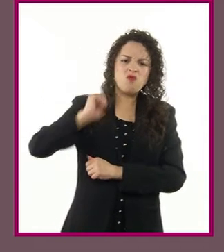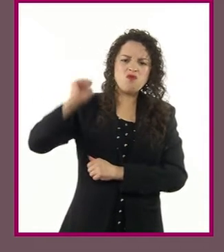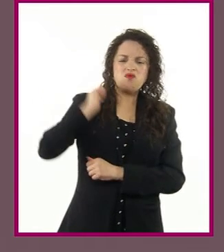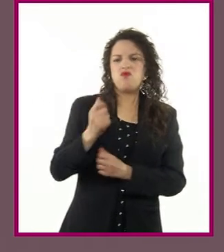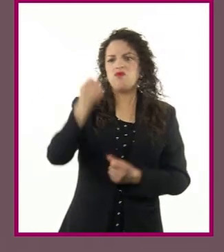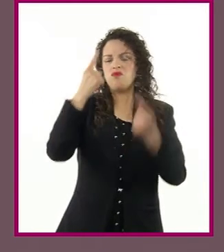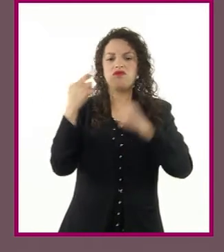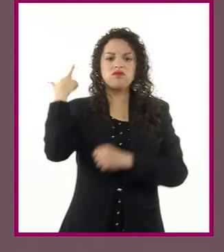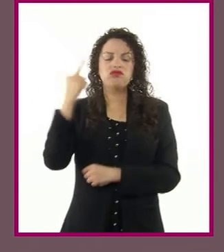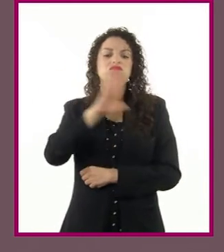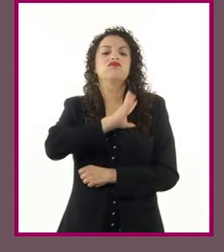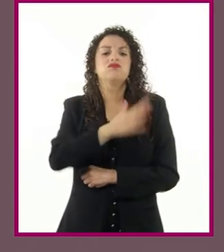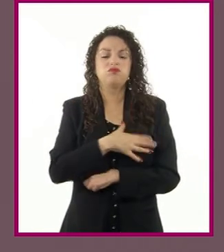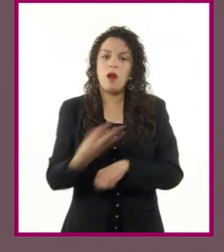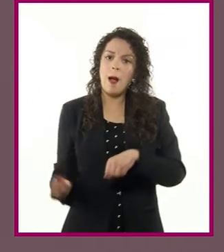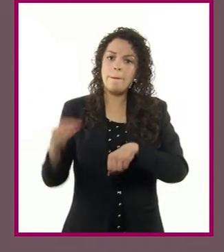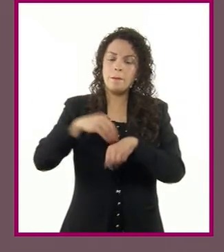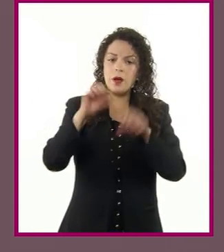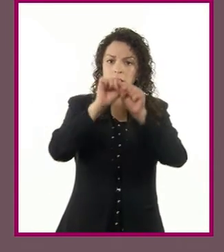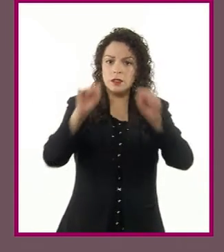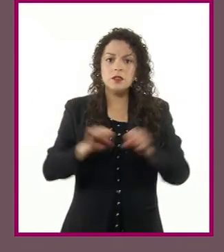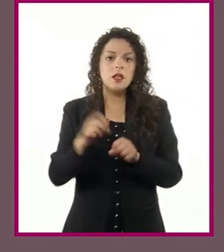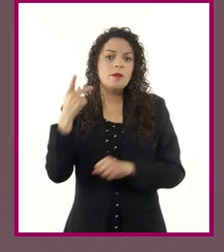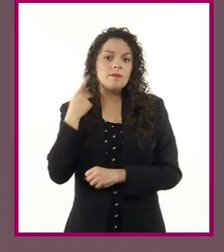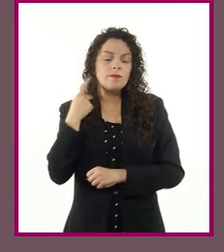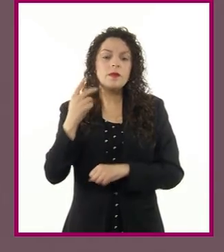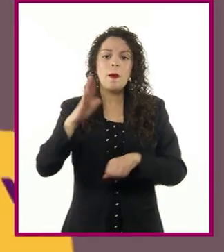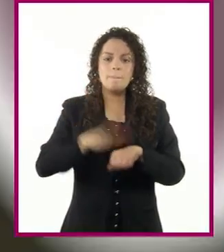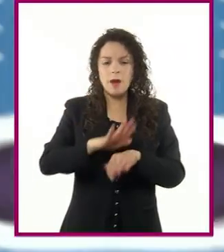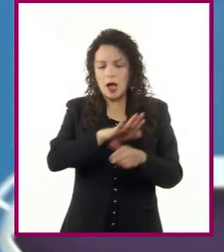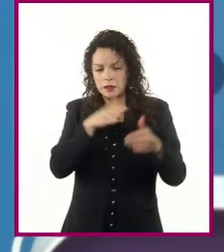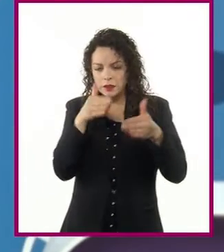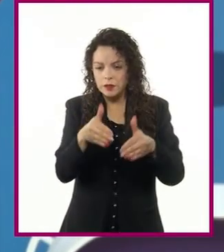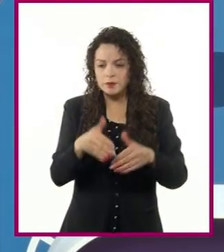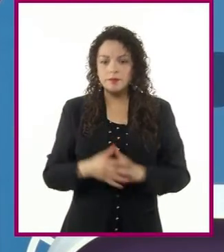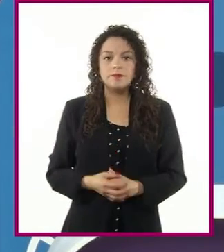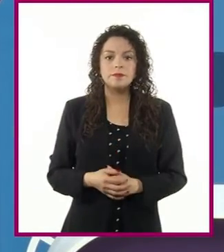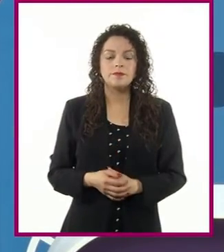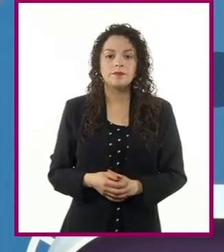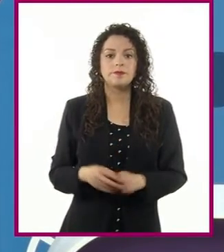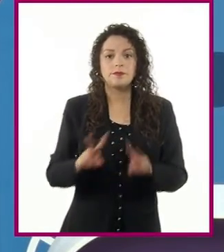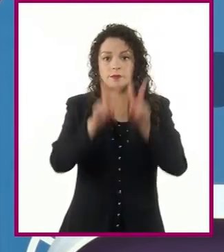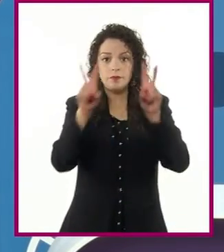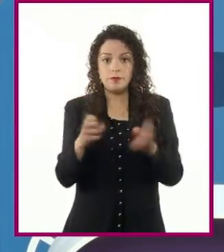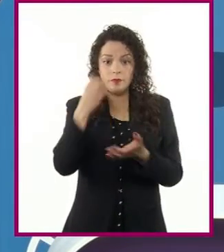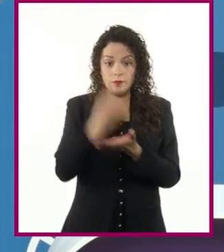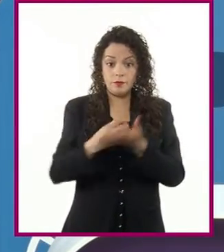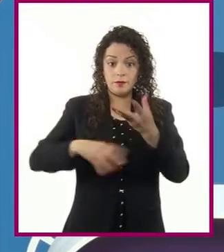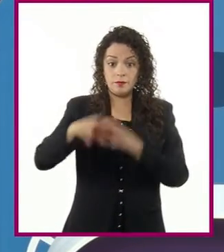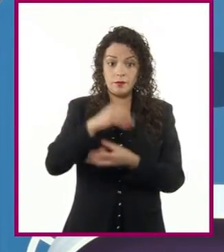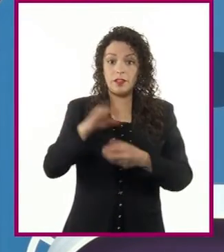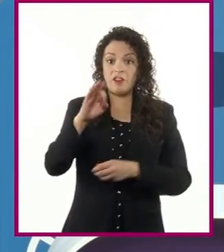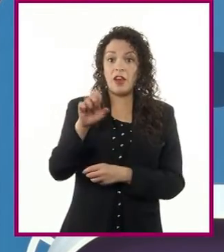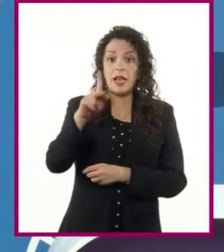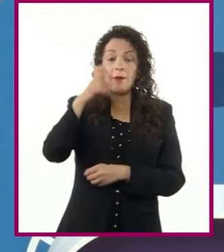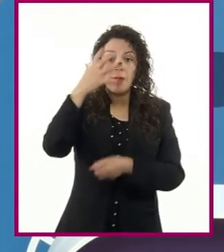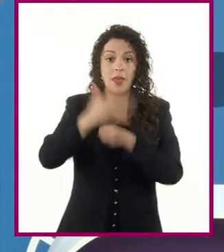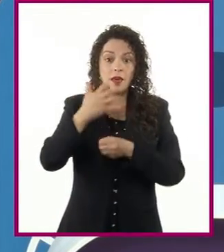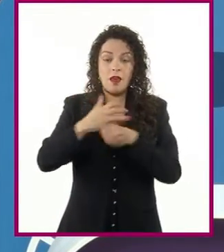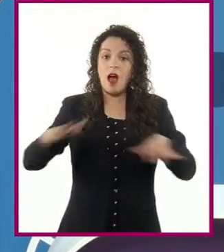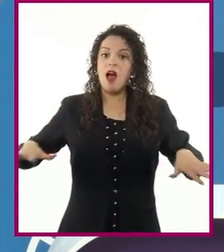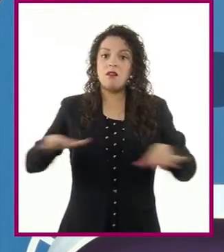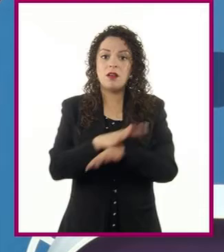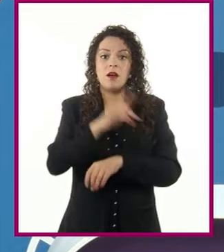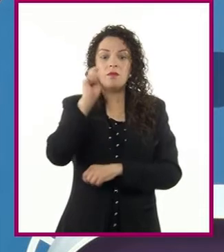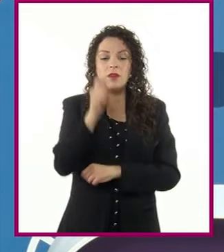España e imponiendo un sistema político centralizado. En materia económica, Felipe V cambió la sede de la